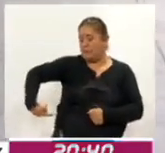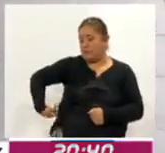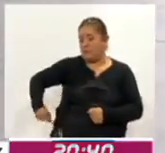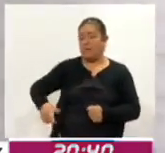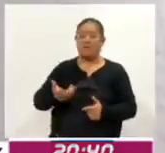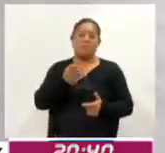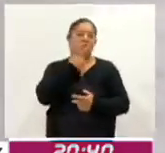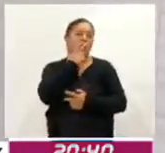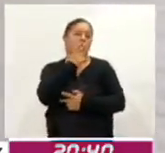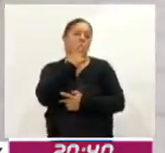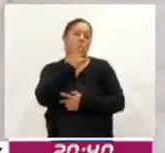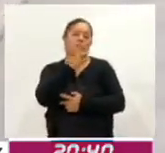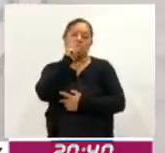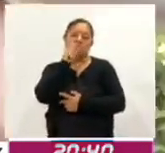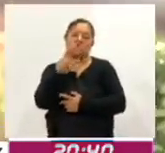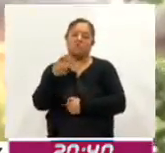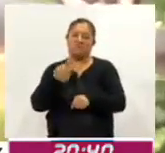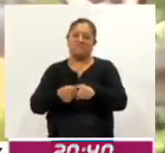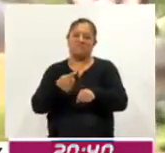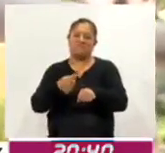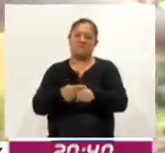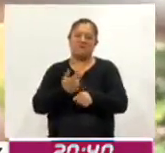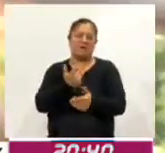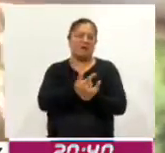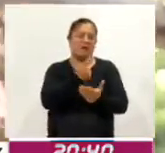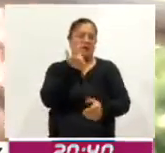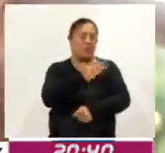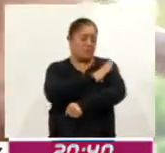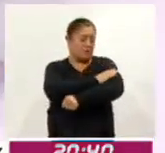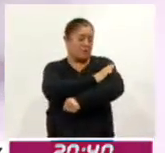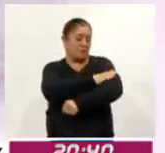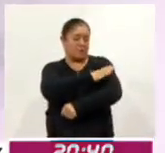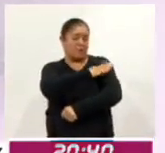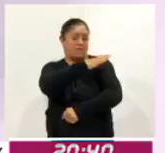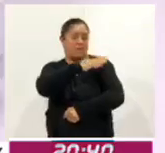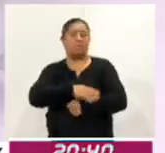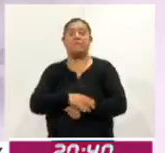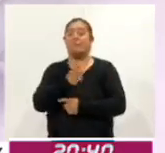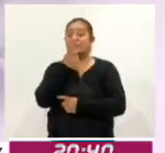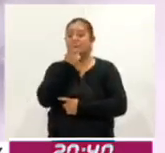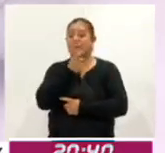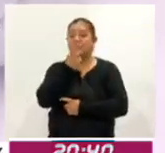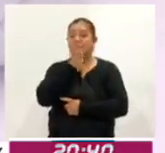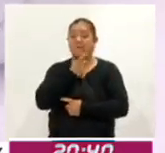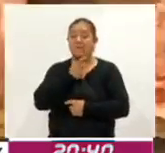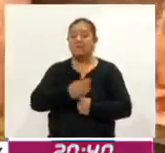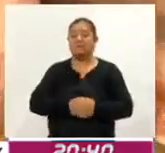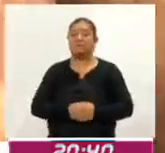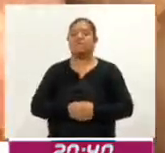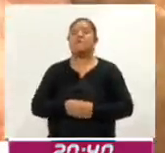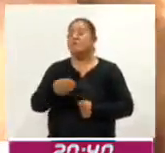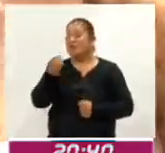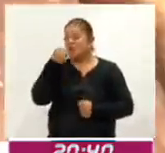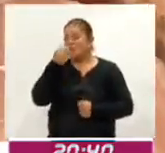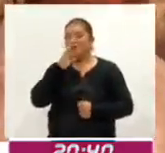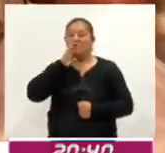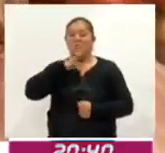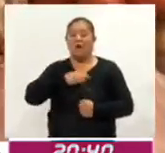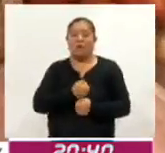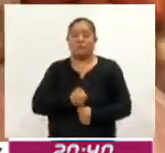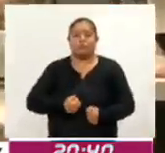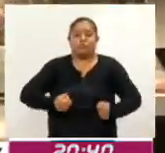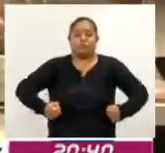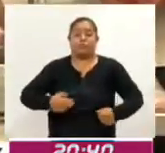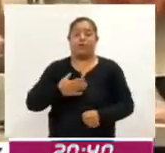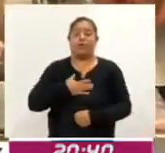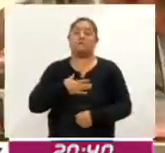el tabaquismo, además de enfermedades crónicas como hipertensión arterial sistémica y diabetes, aunado a la mala alimentación y obesidad, son factores